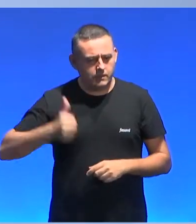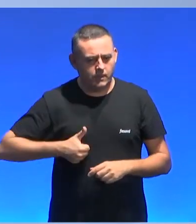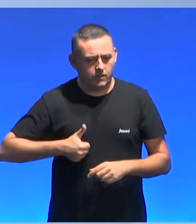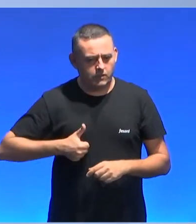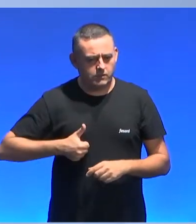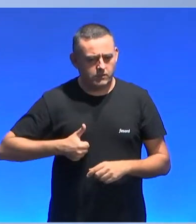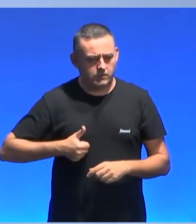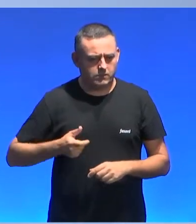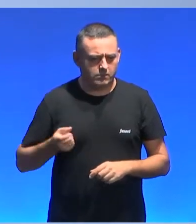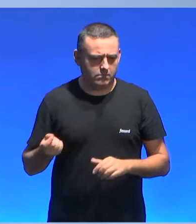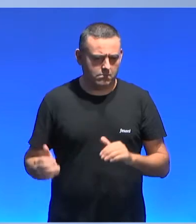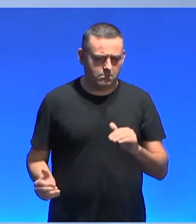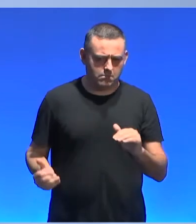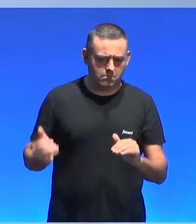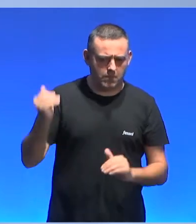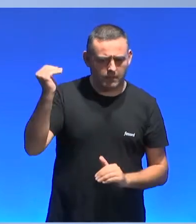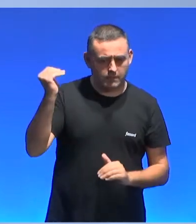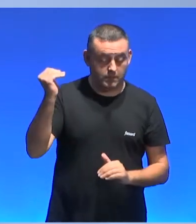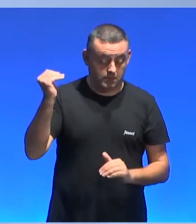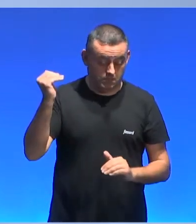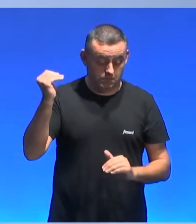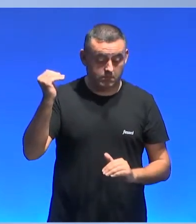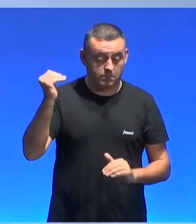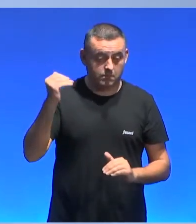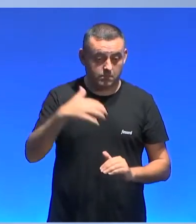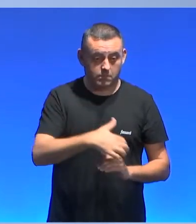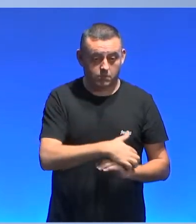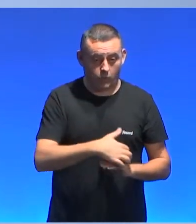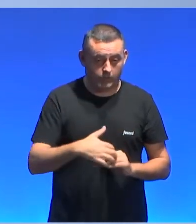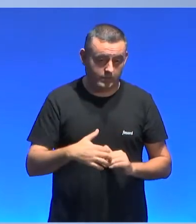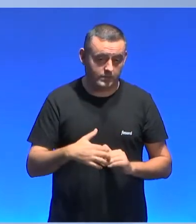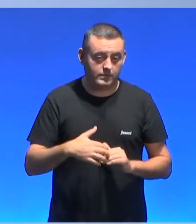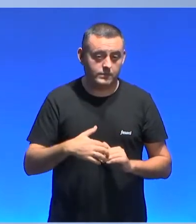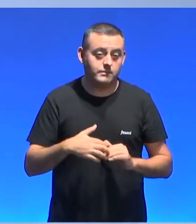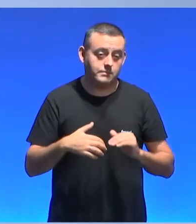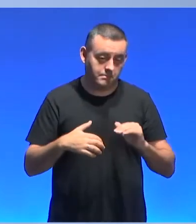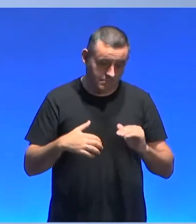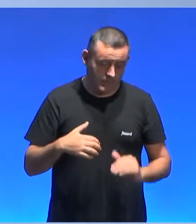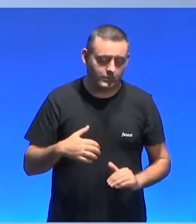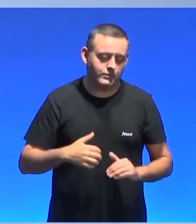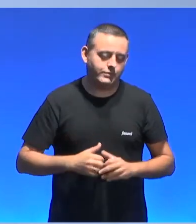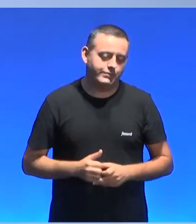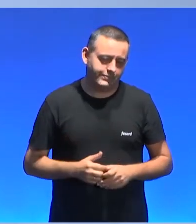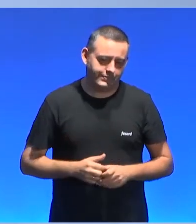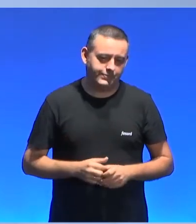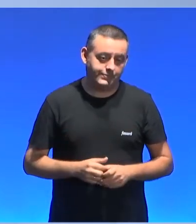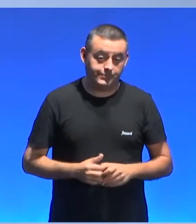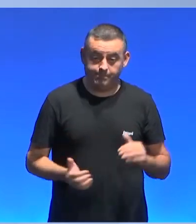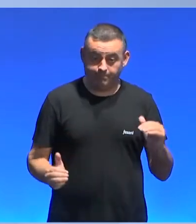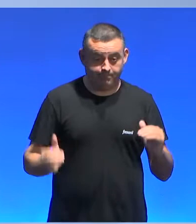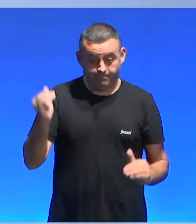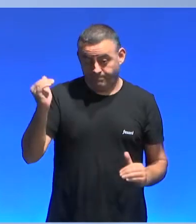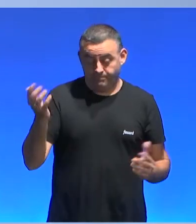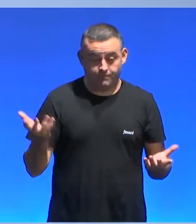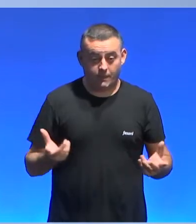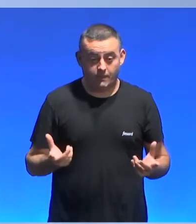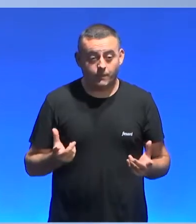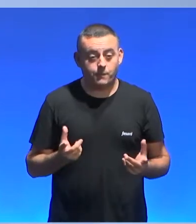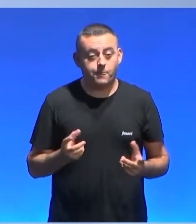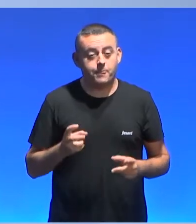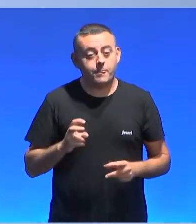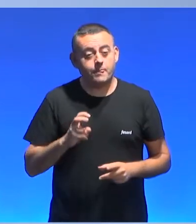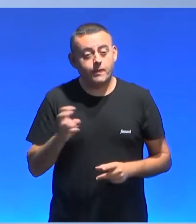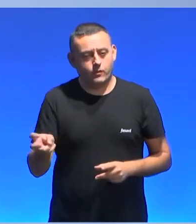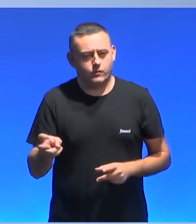que significa que la pobreza de los pobres también sube, porque no hay alternativa. El tema de